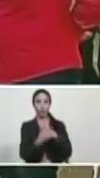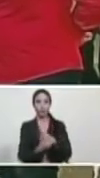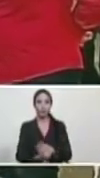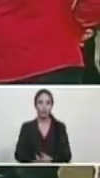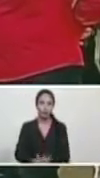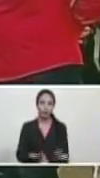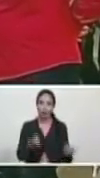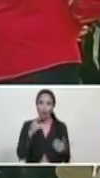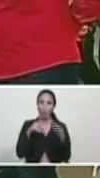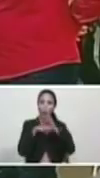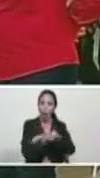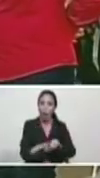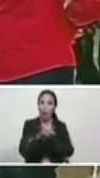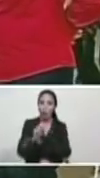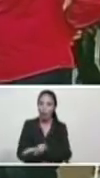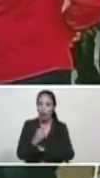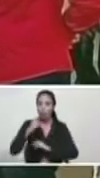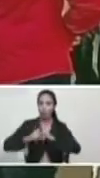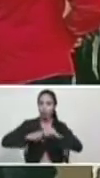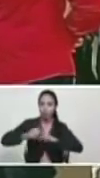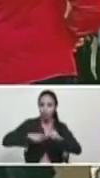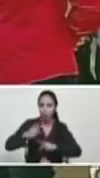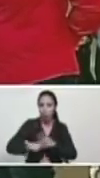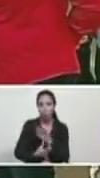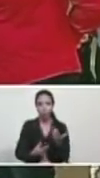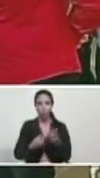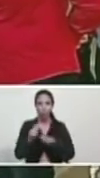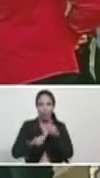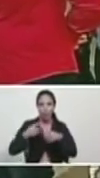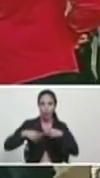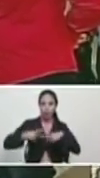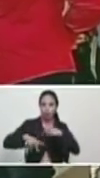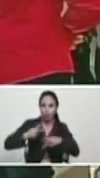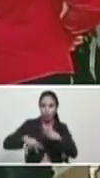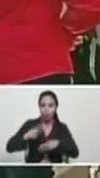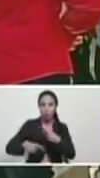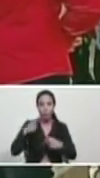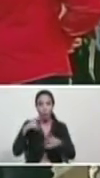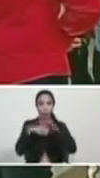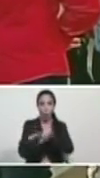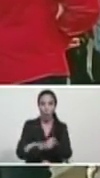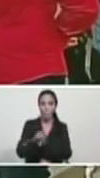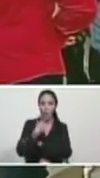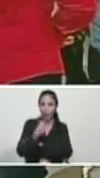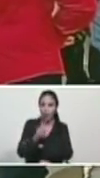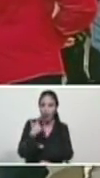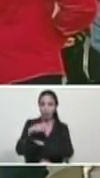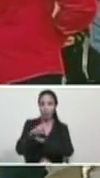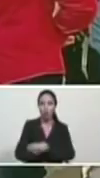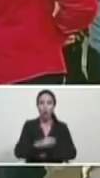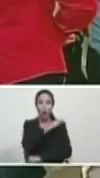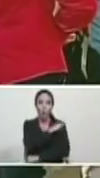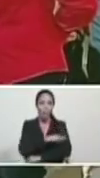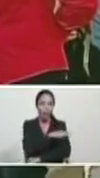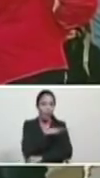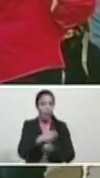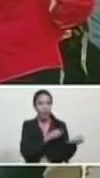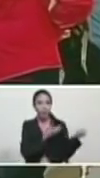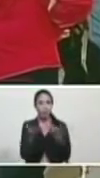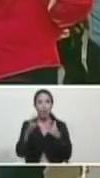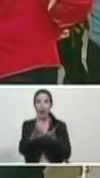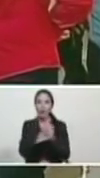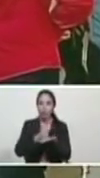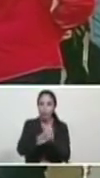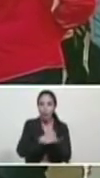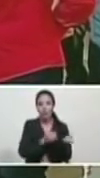principios activos para fabricar las medicinas en Venezuela y para traer medicinas para la red hospitalaria, para las farmacias del